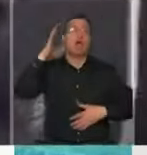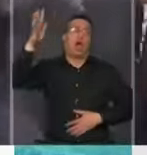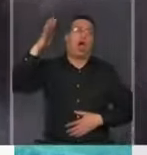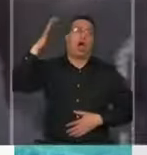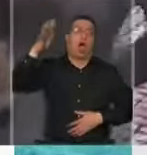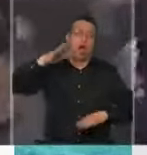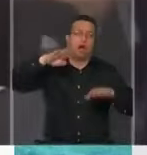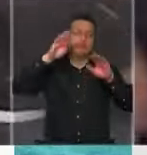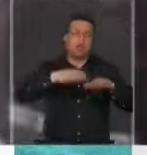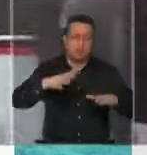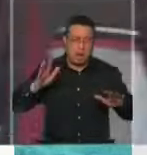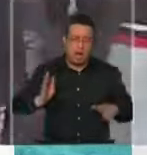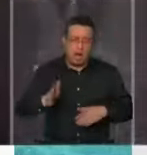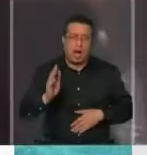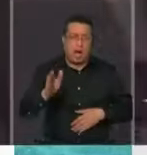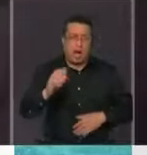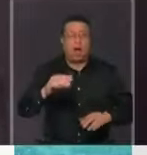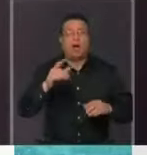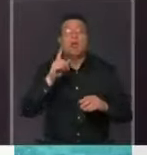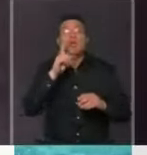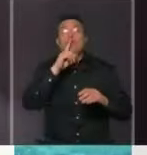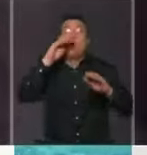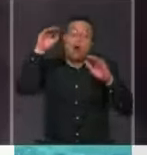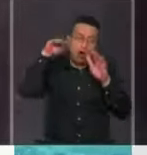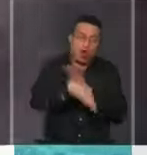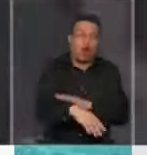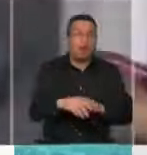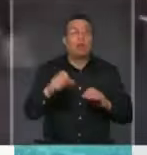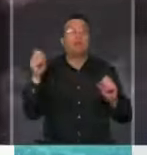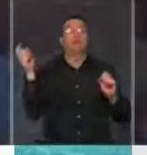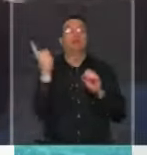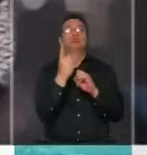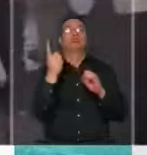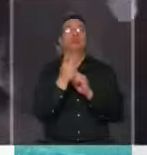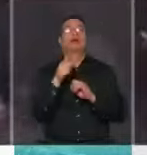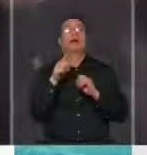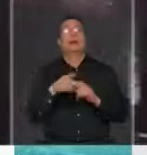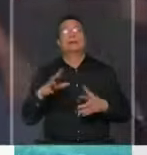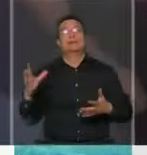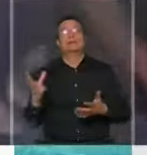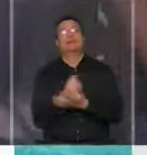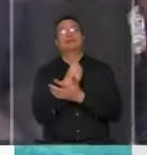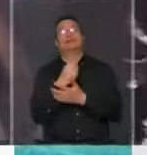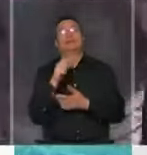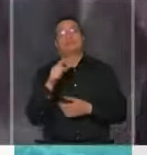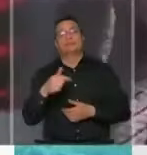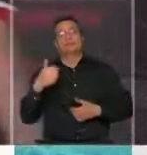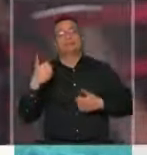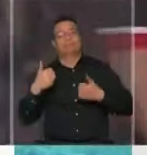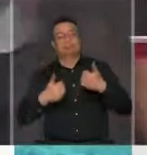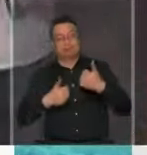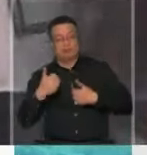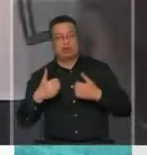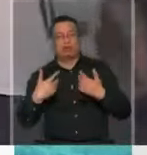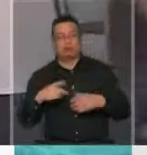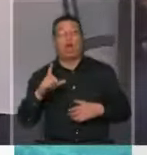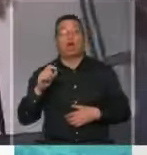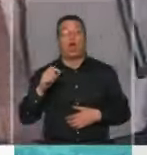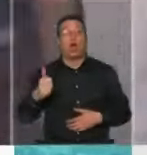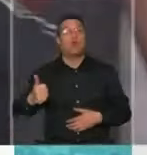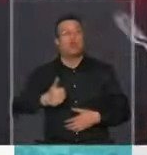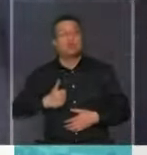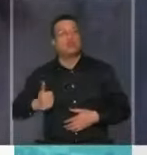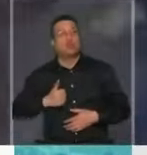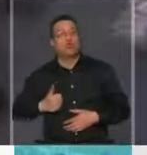una victoria épica. Lo había dicho en su momento Jorge Almirón, que eso es lo que tenía que hacer este desenlace de campeonato, con lo cual lo está cumpliendo las tareas y le